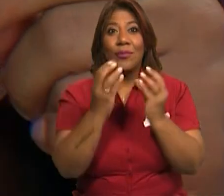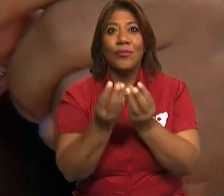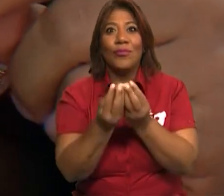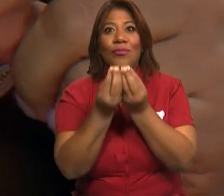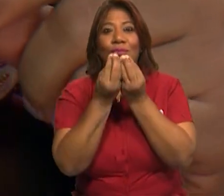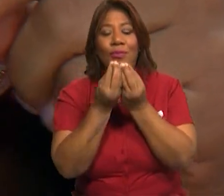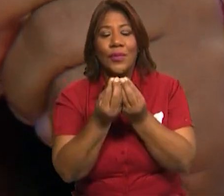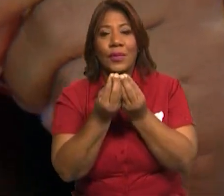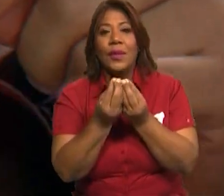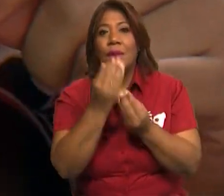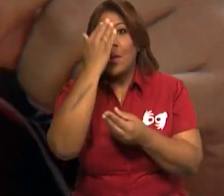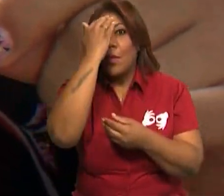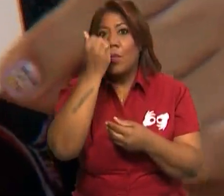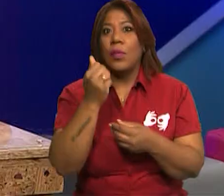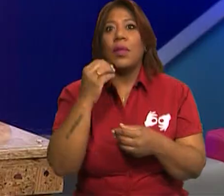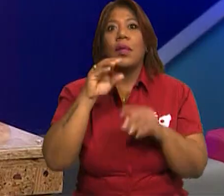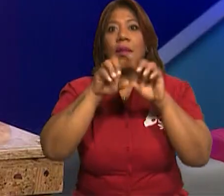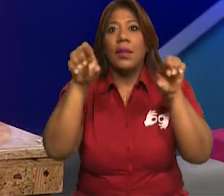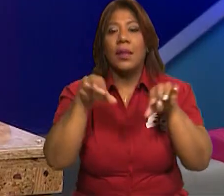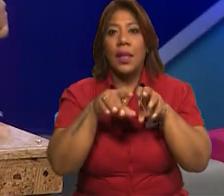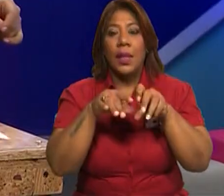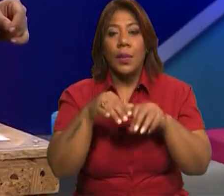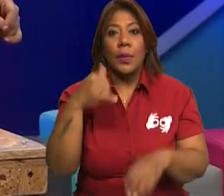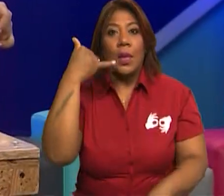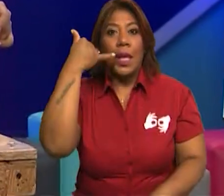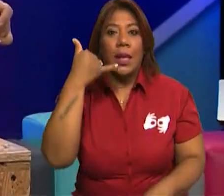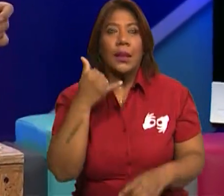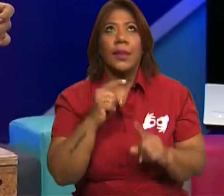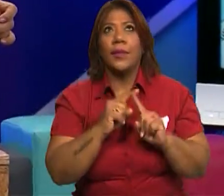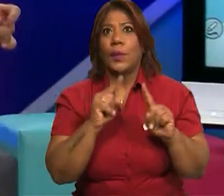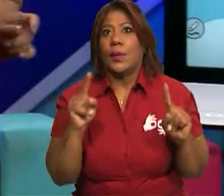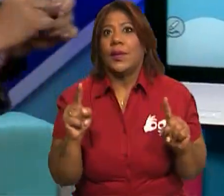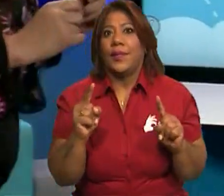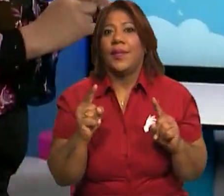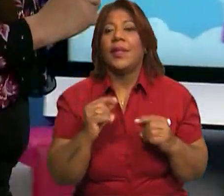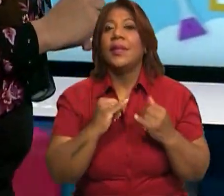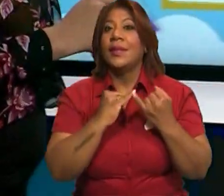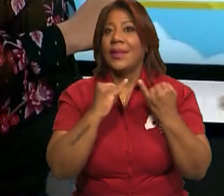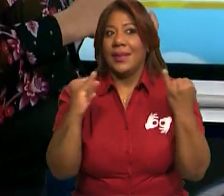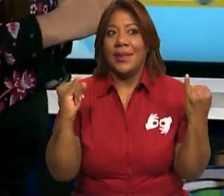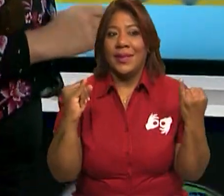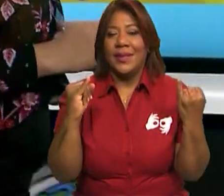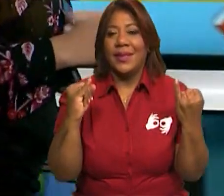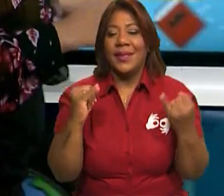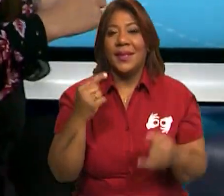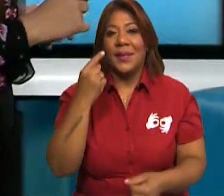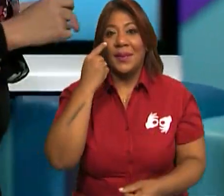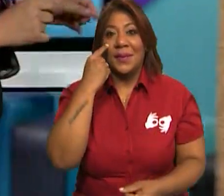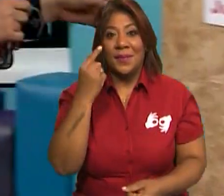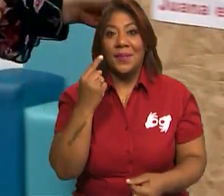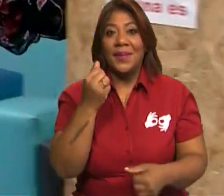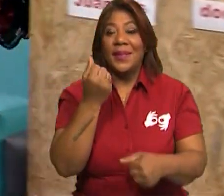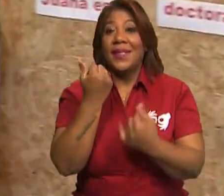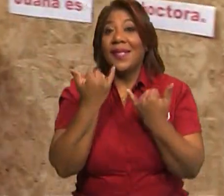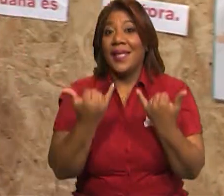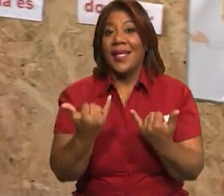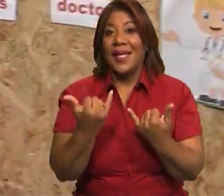diferentes dispositivos. Vamos ahora a continuar en nuestro muro de trabajo,